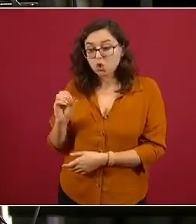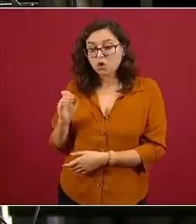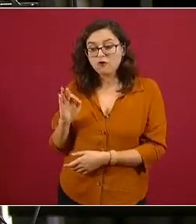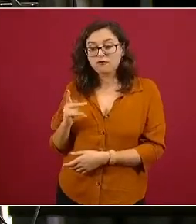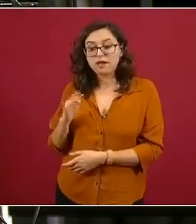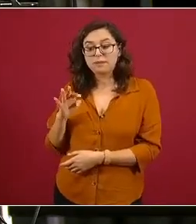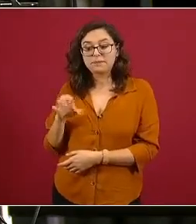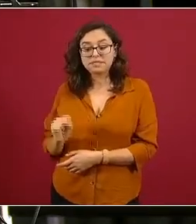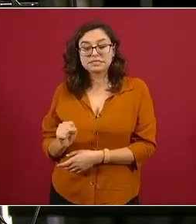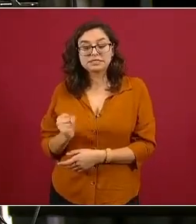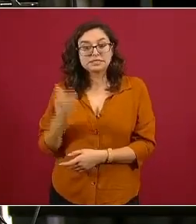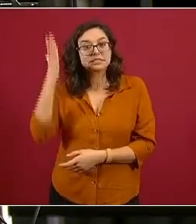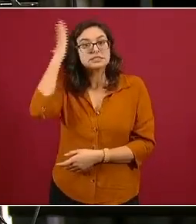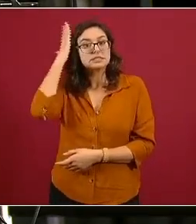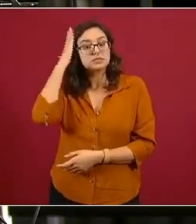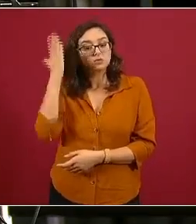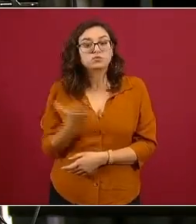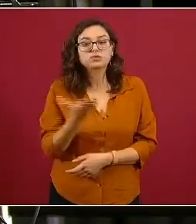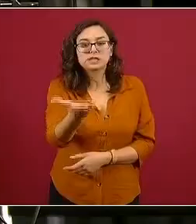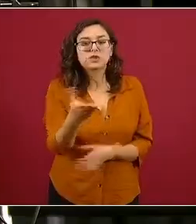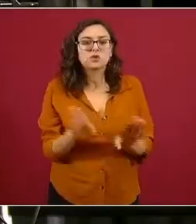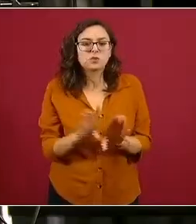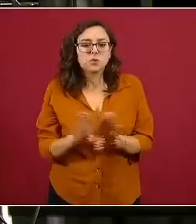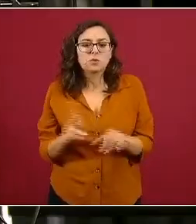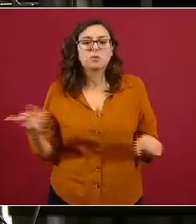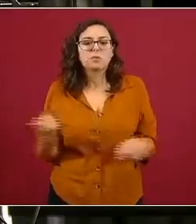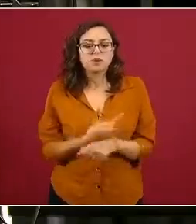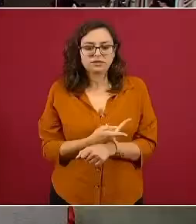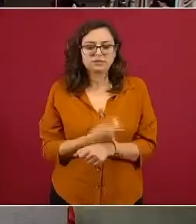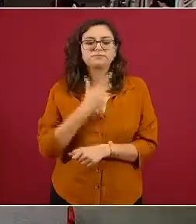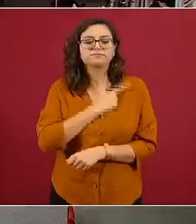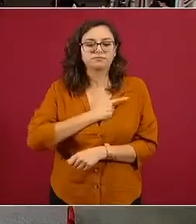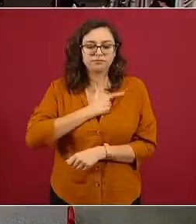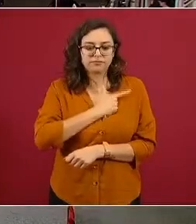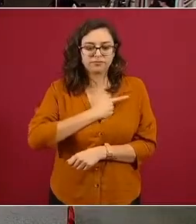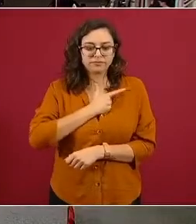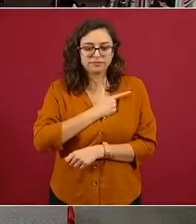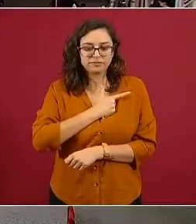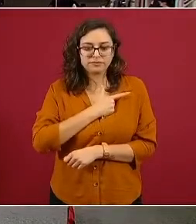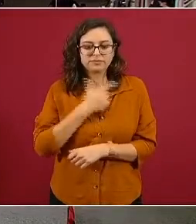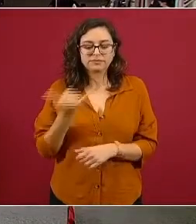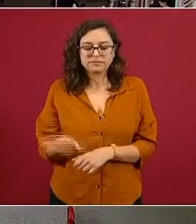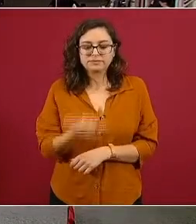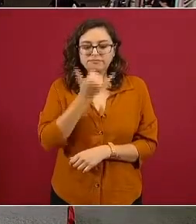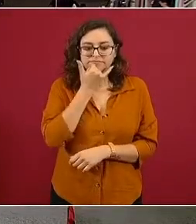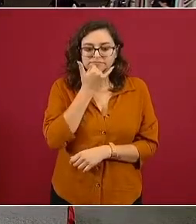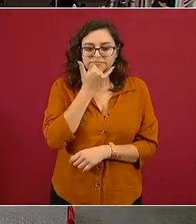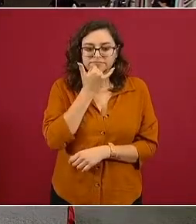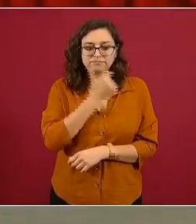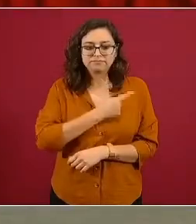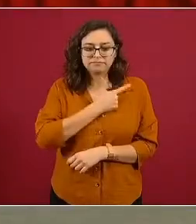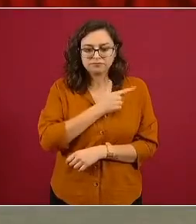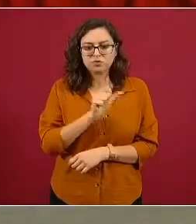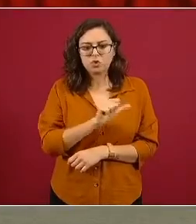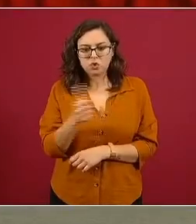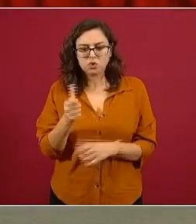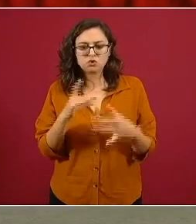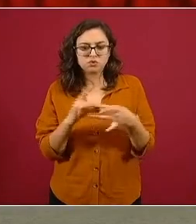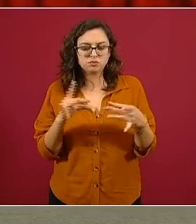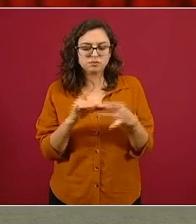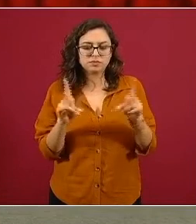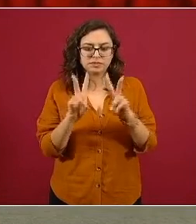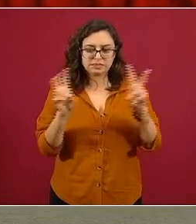está liderando, entonces si nos pudiera explicar rápido qué pasa ahí. Con Gracias. mucho gusto. Creo que no les va a dar tiempo de responder lo otro, pero en otra ocasión lo